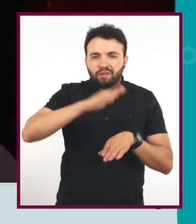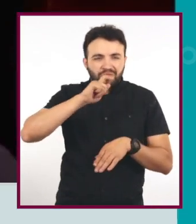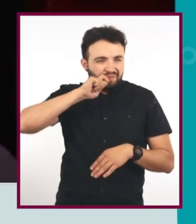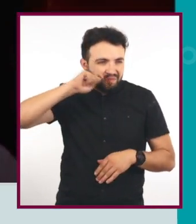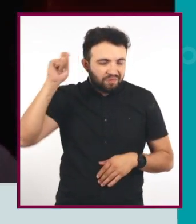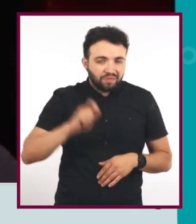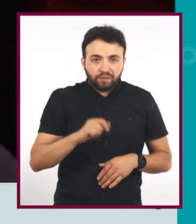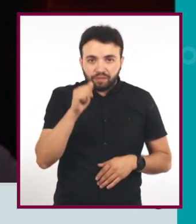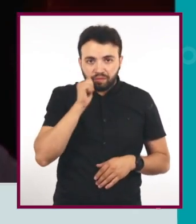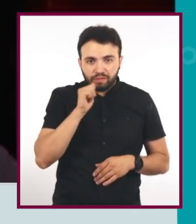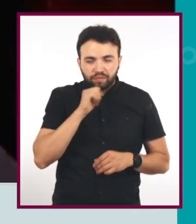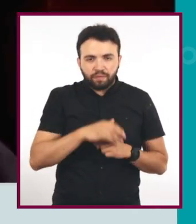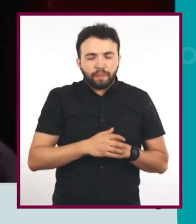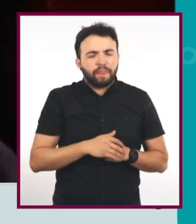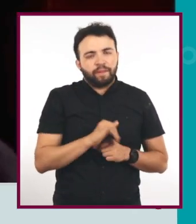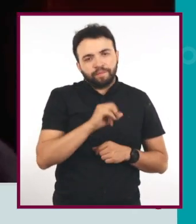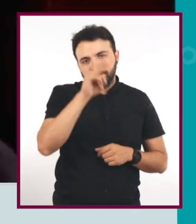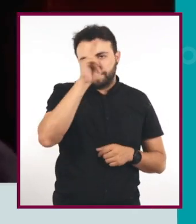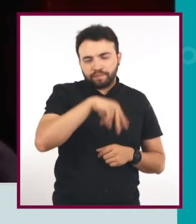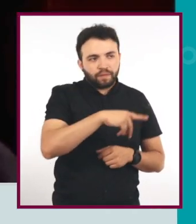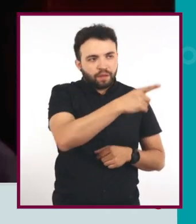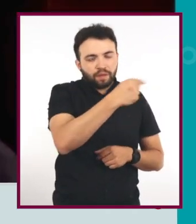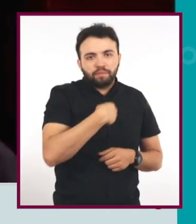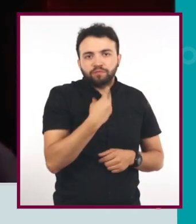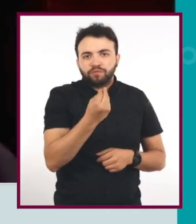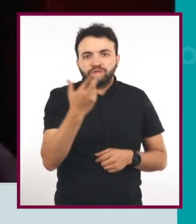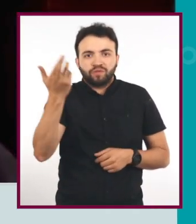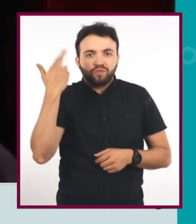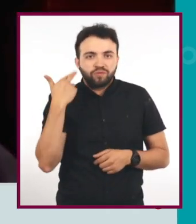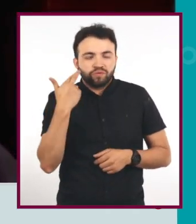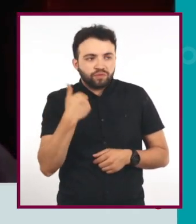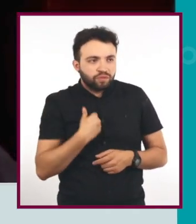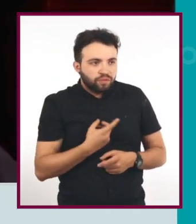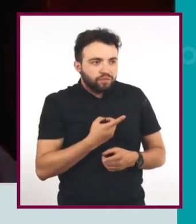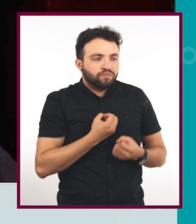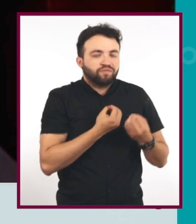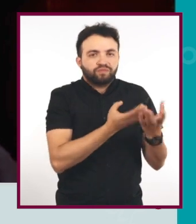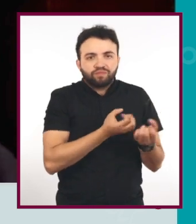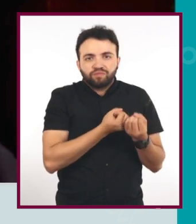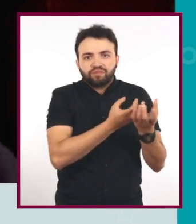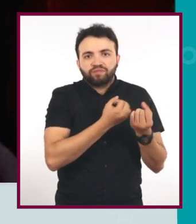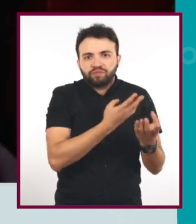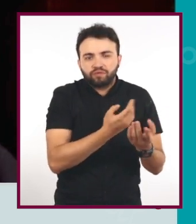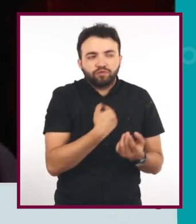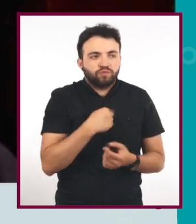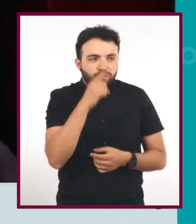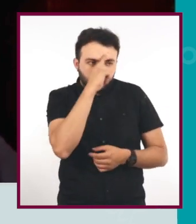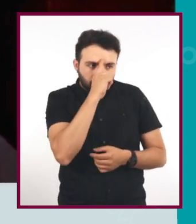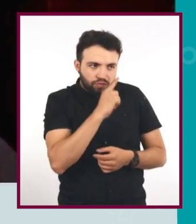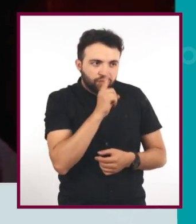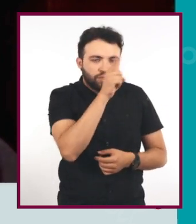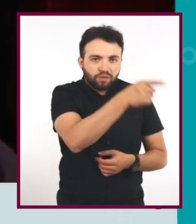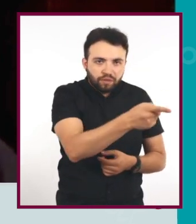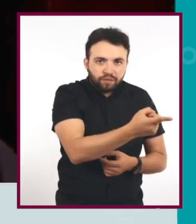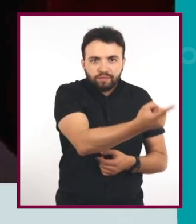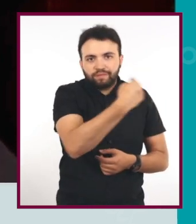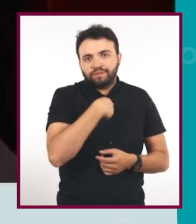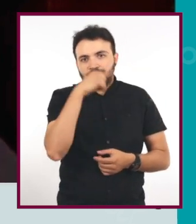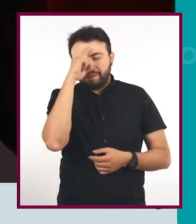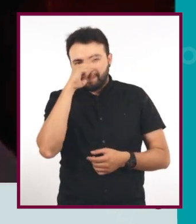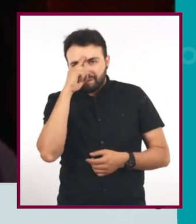Sí, claro, tengo muy buenos amigos. La verdad, me escuchan mucho, me dan consejos, yo los aconsejo a ellos.